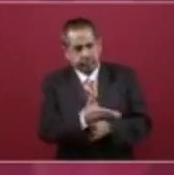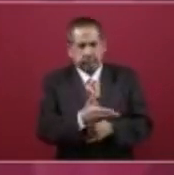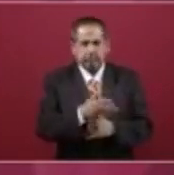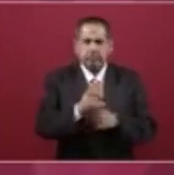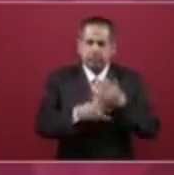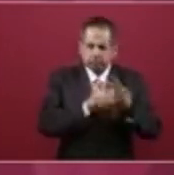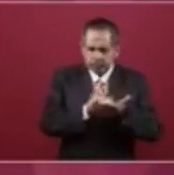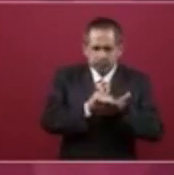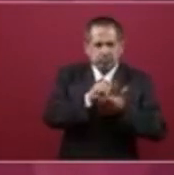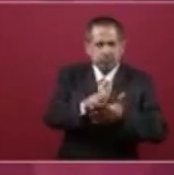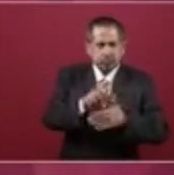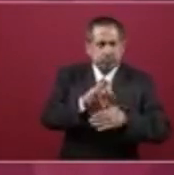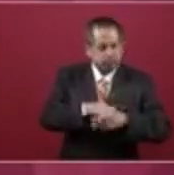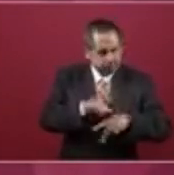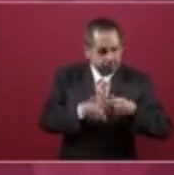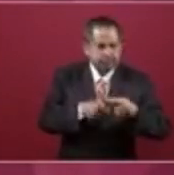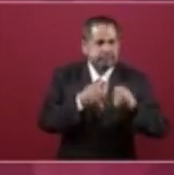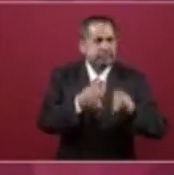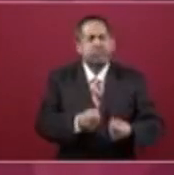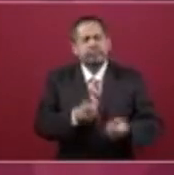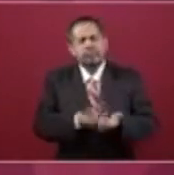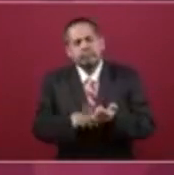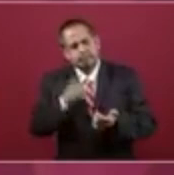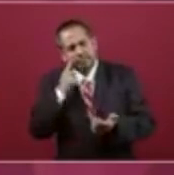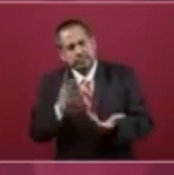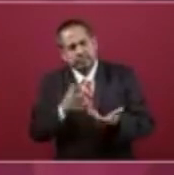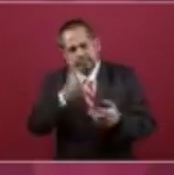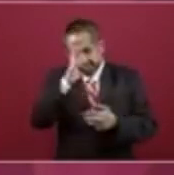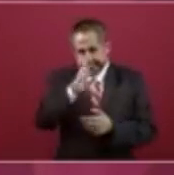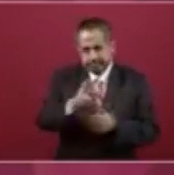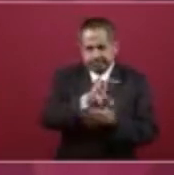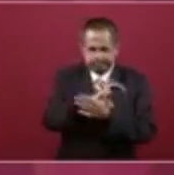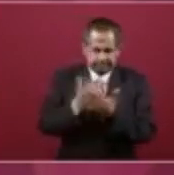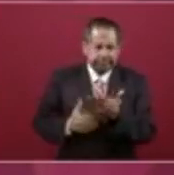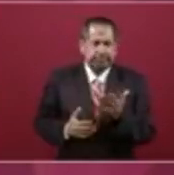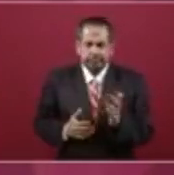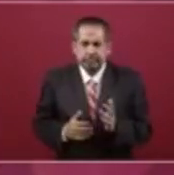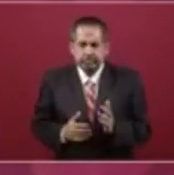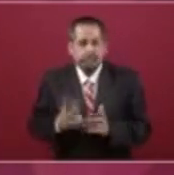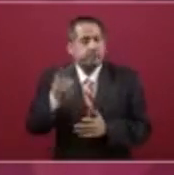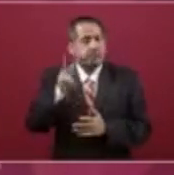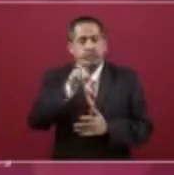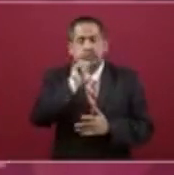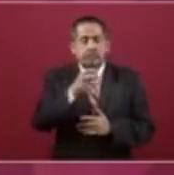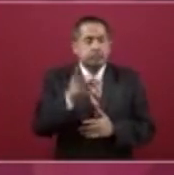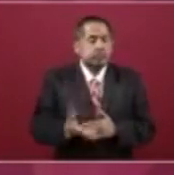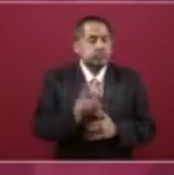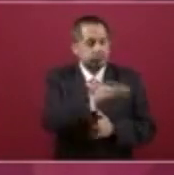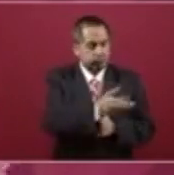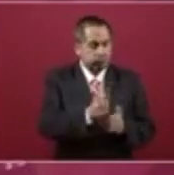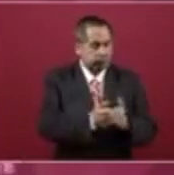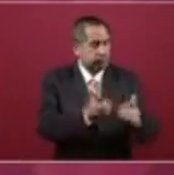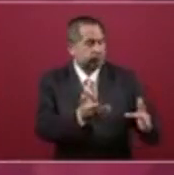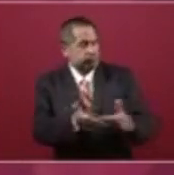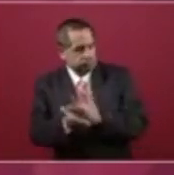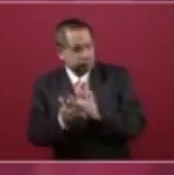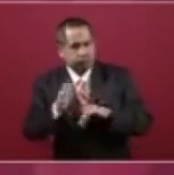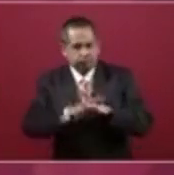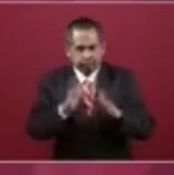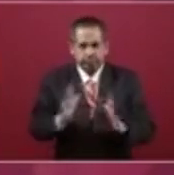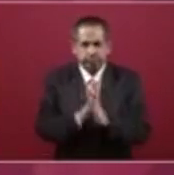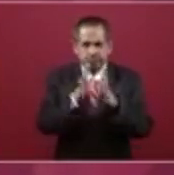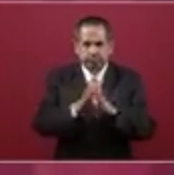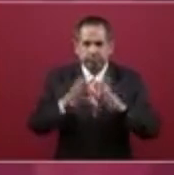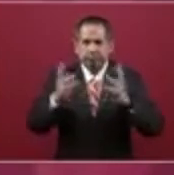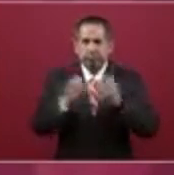inviertan más garantizándoles respetar los contratos, pero también les pidió que nos ayudaran participando